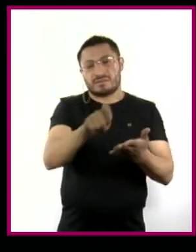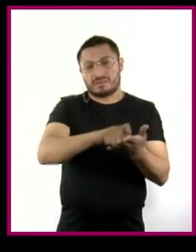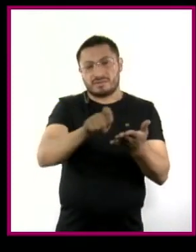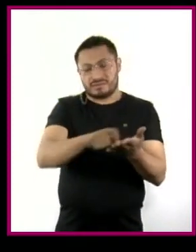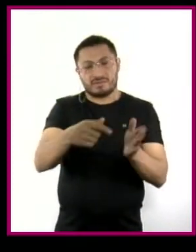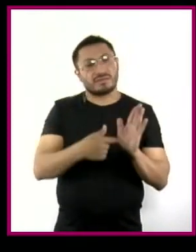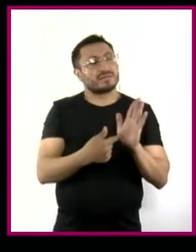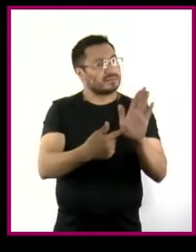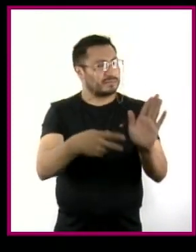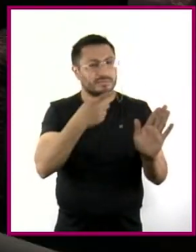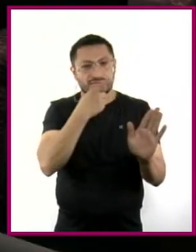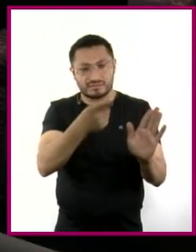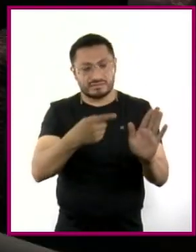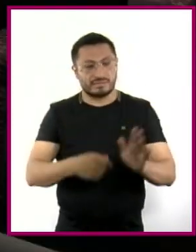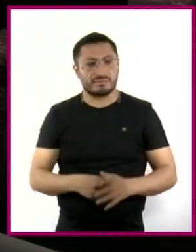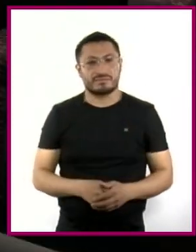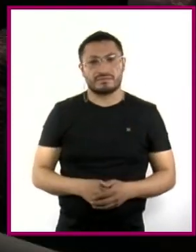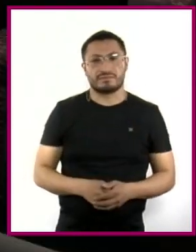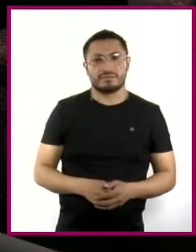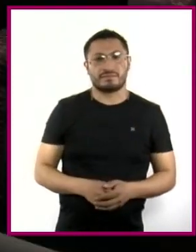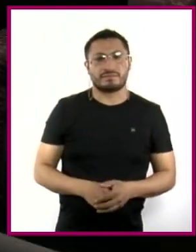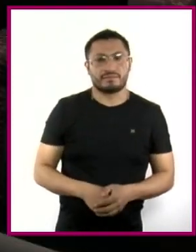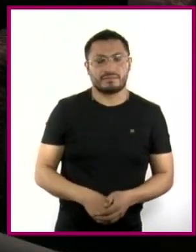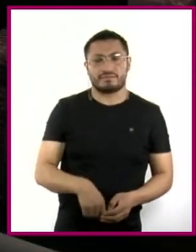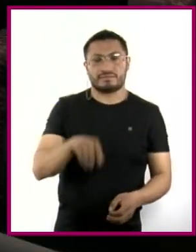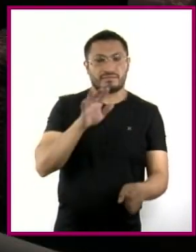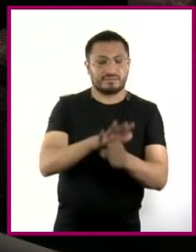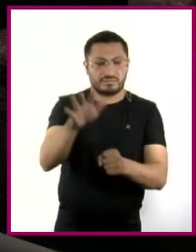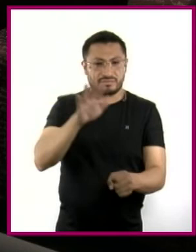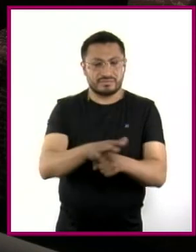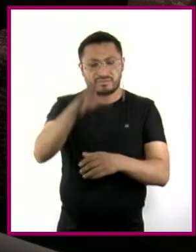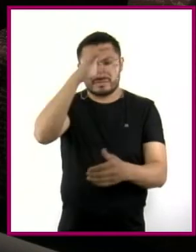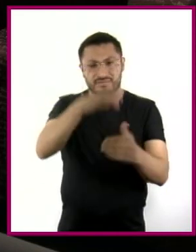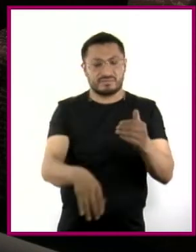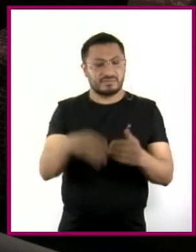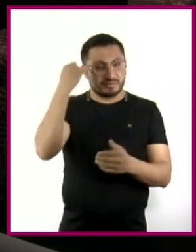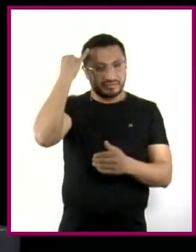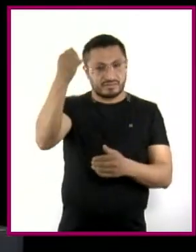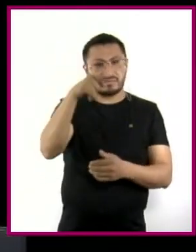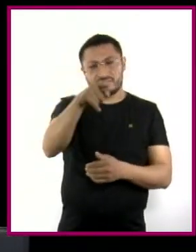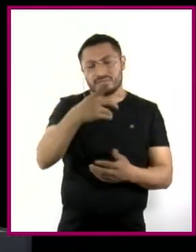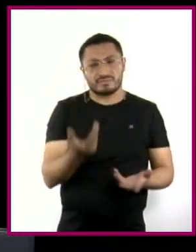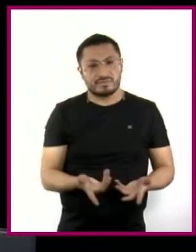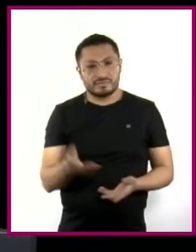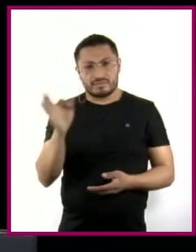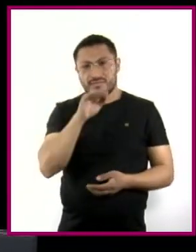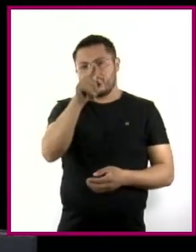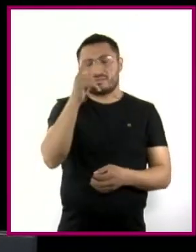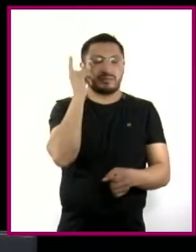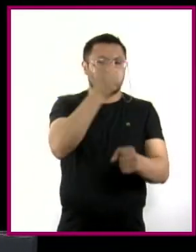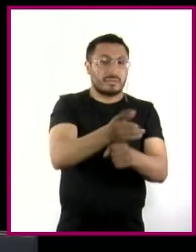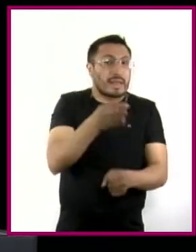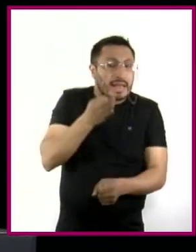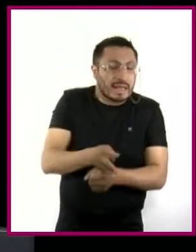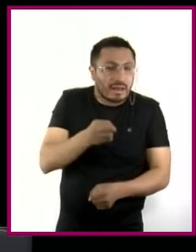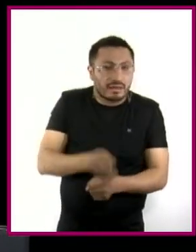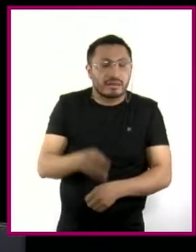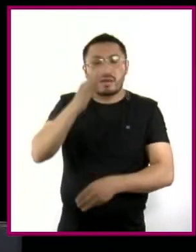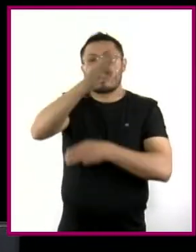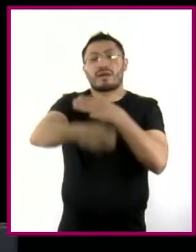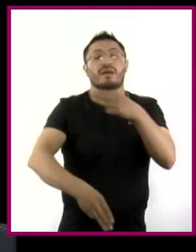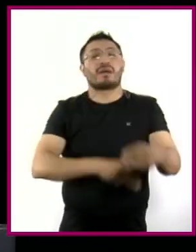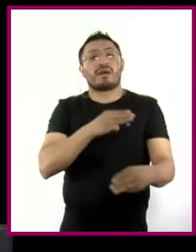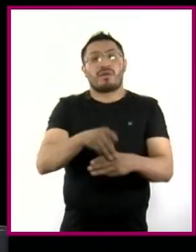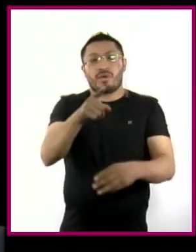meditaciones metafísicas? ¿A qué conclusiones llegas tú? Si descubrieras ahora mismo que el mundo en el